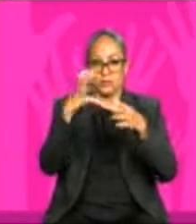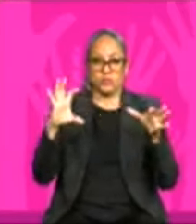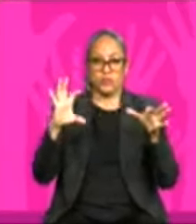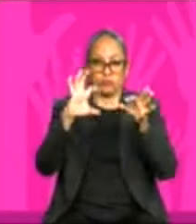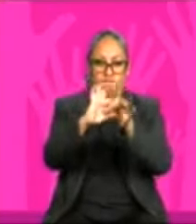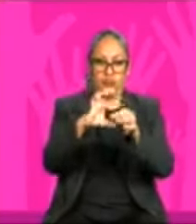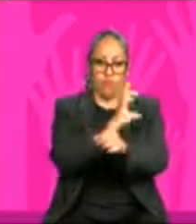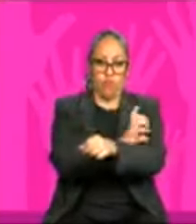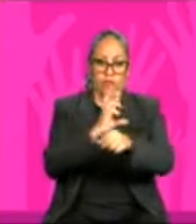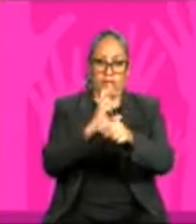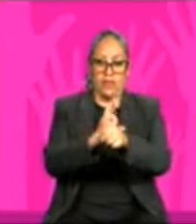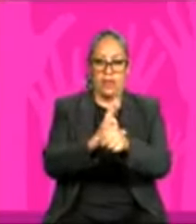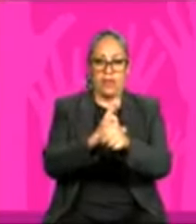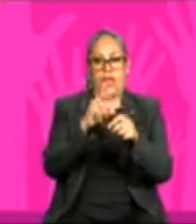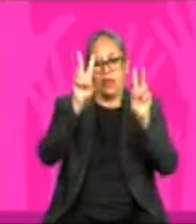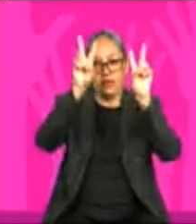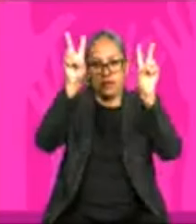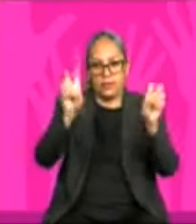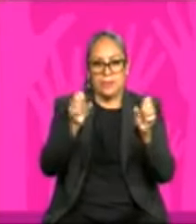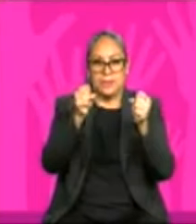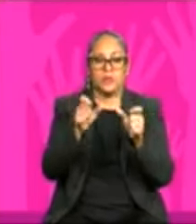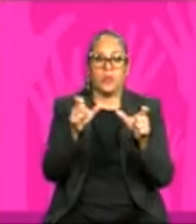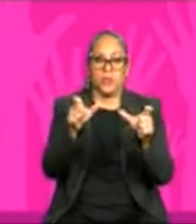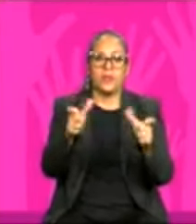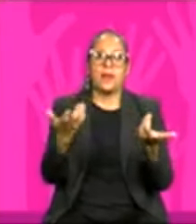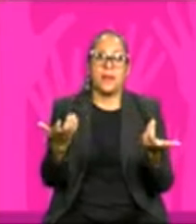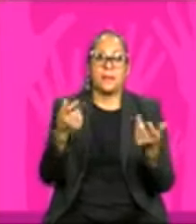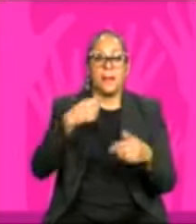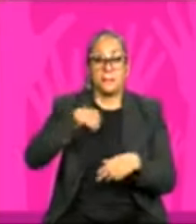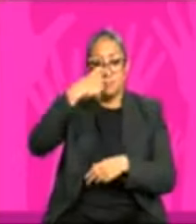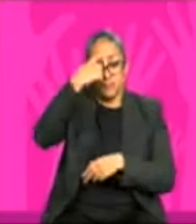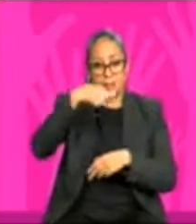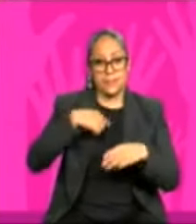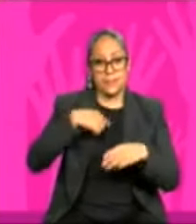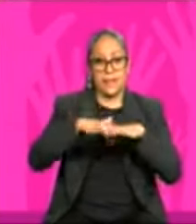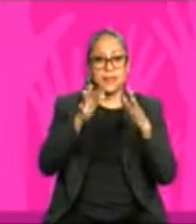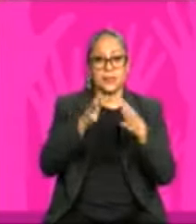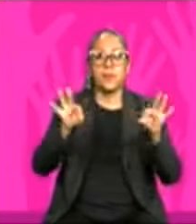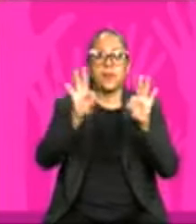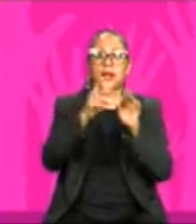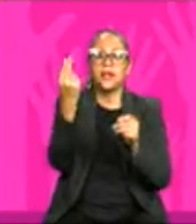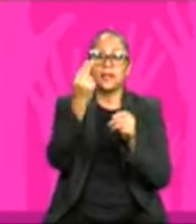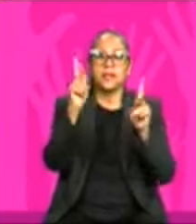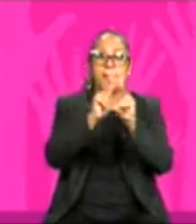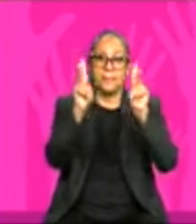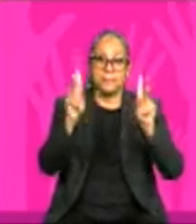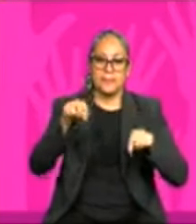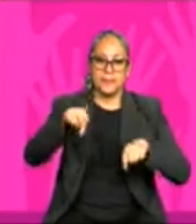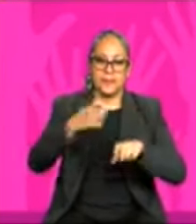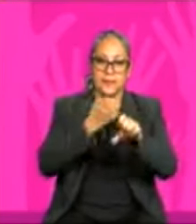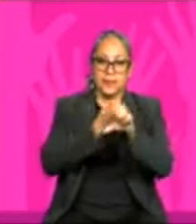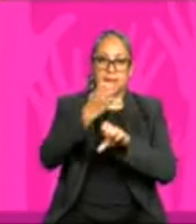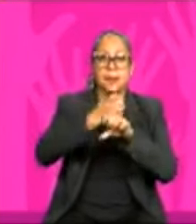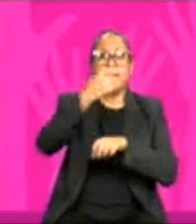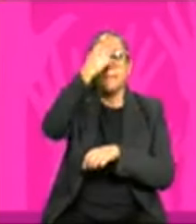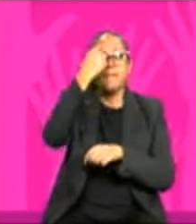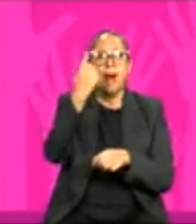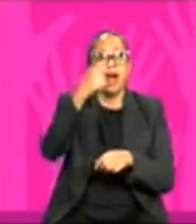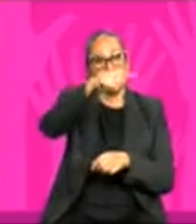de seguridad. La prioridad de mi gobierno será la construcción de la paz en el estado para que tú y tu